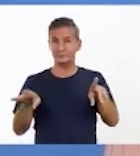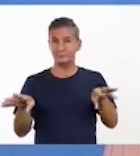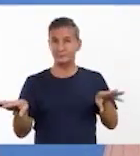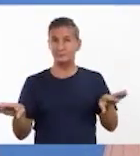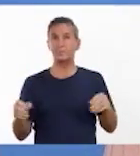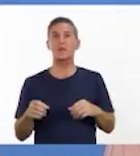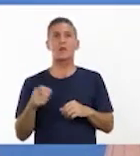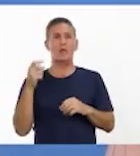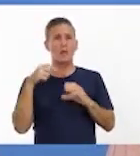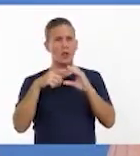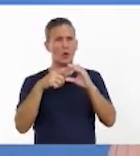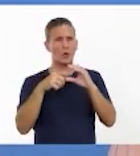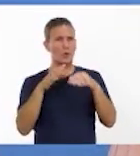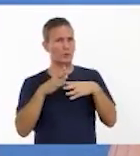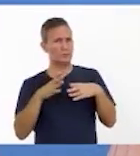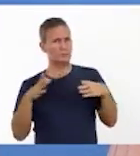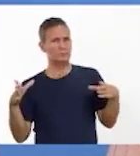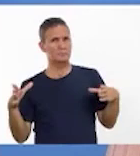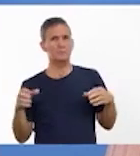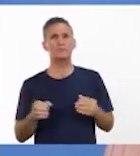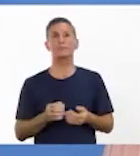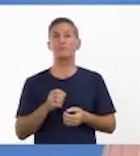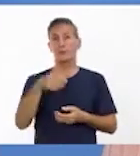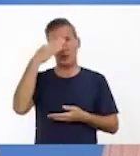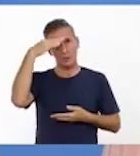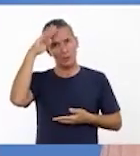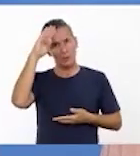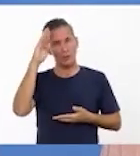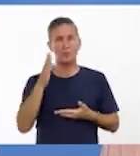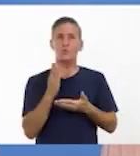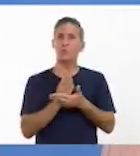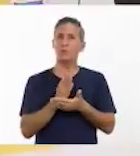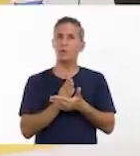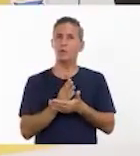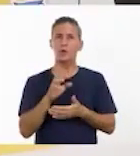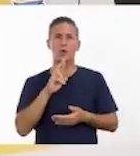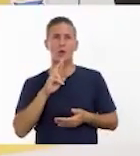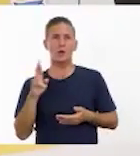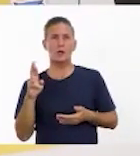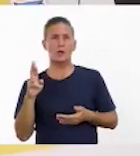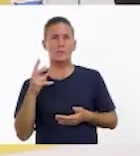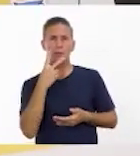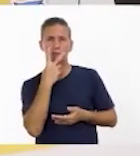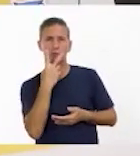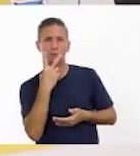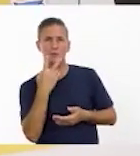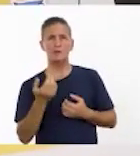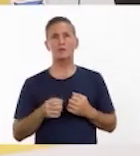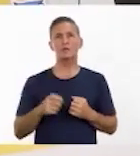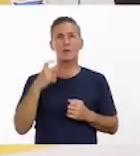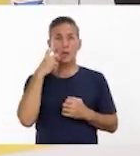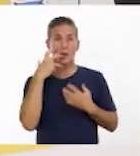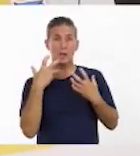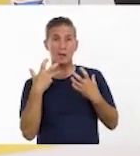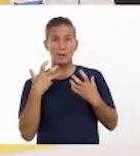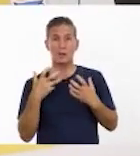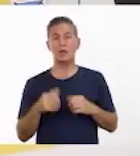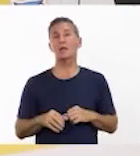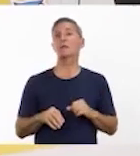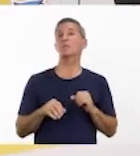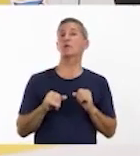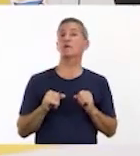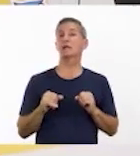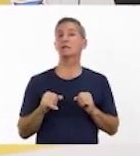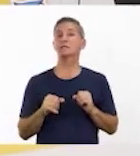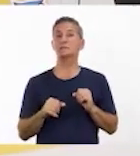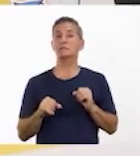el contenido. Estos son el Cubeduca y el repasador virtual. La importancia de mantener las indicaciones que se